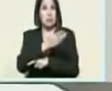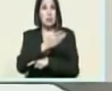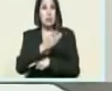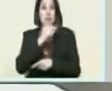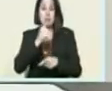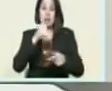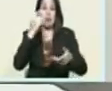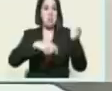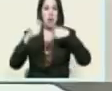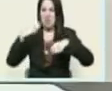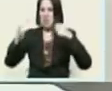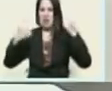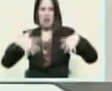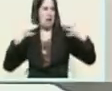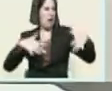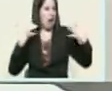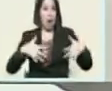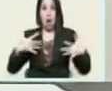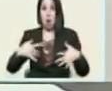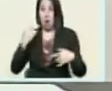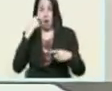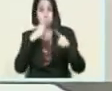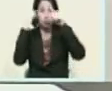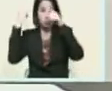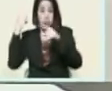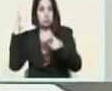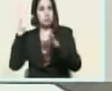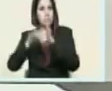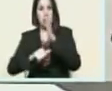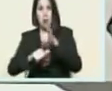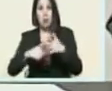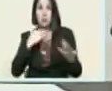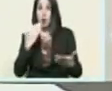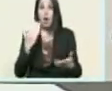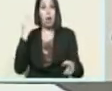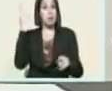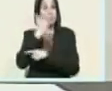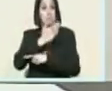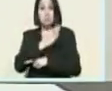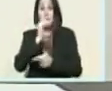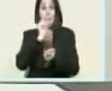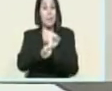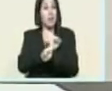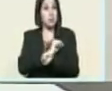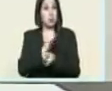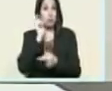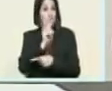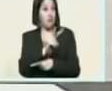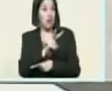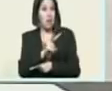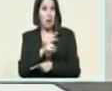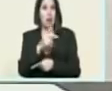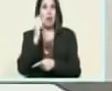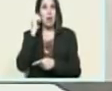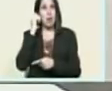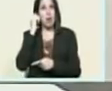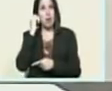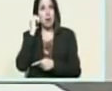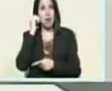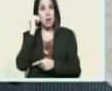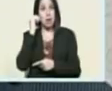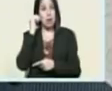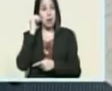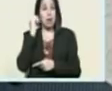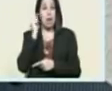especular con el alimento del pueblo, con tanto esfuerzo que se hace. Y yo pido a los CLAP que me ayuden, Si usted va por una esquina y ve, ay, mire, esa esquina